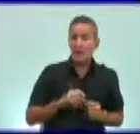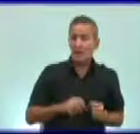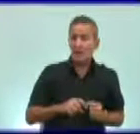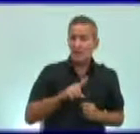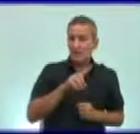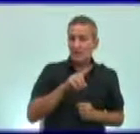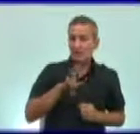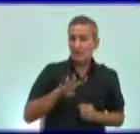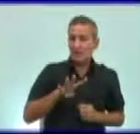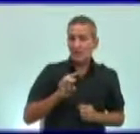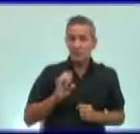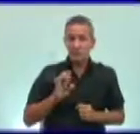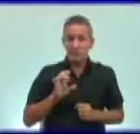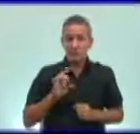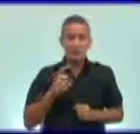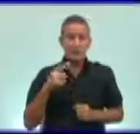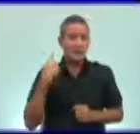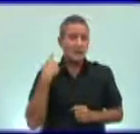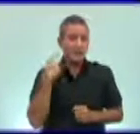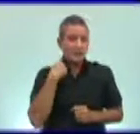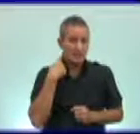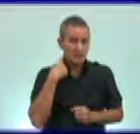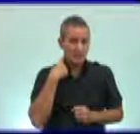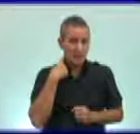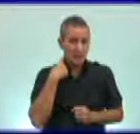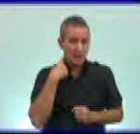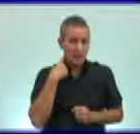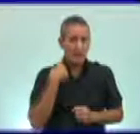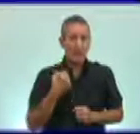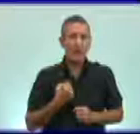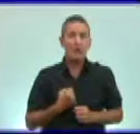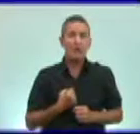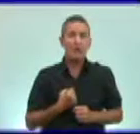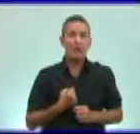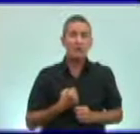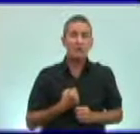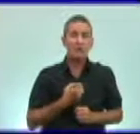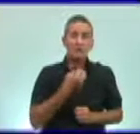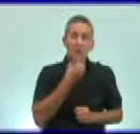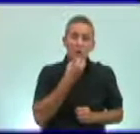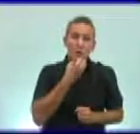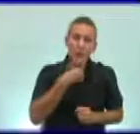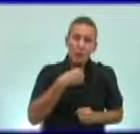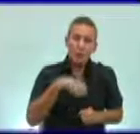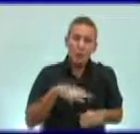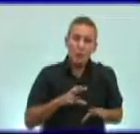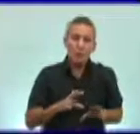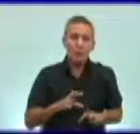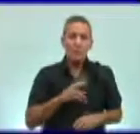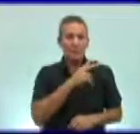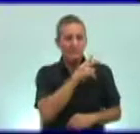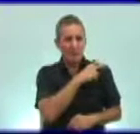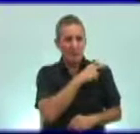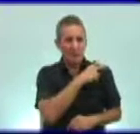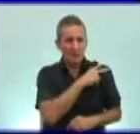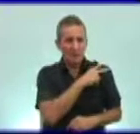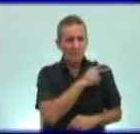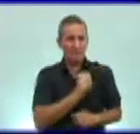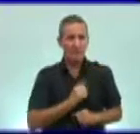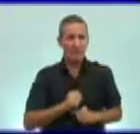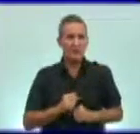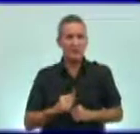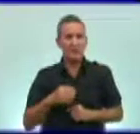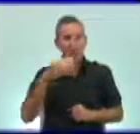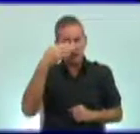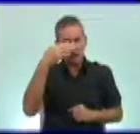que un demócrata puede mandar su patria. Fíjense, 14 o 15 años. Y continúa diciendo: la